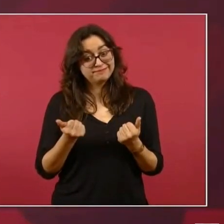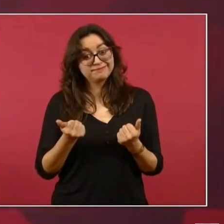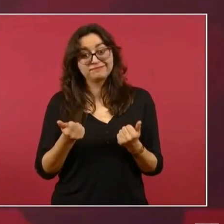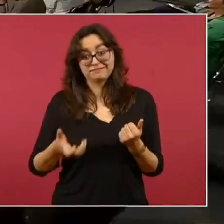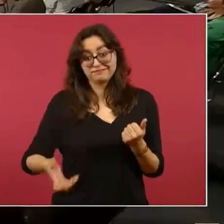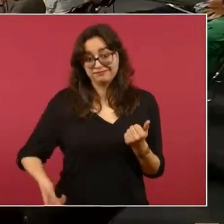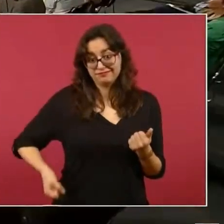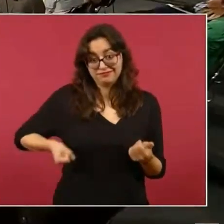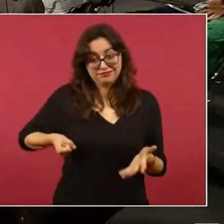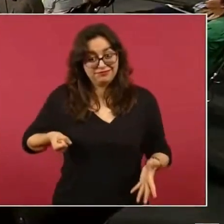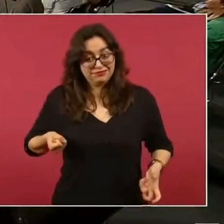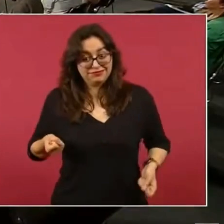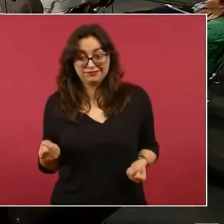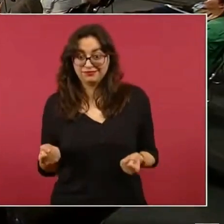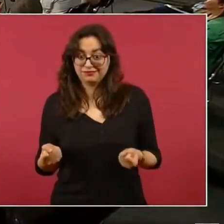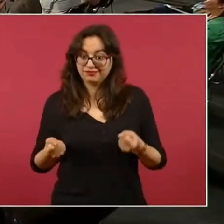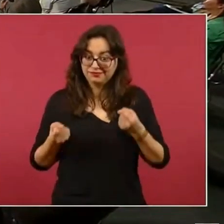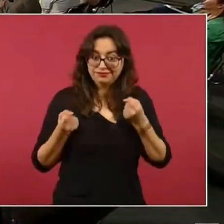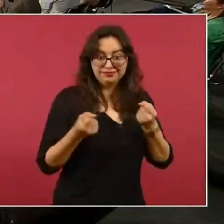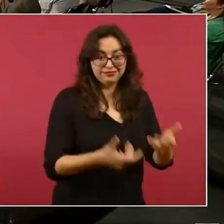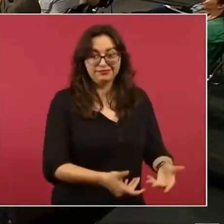maletas,